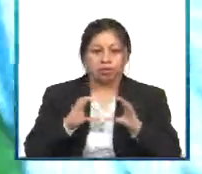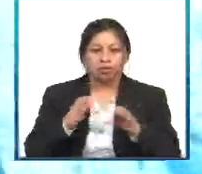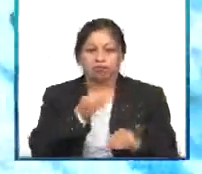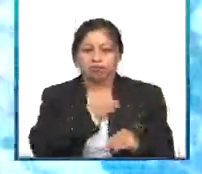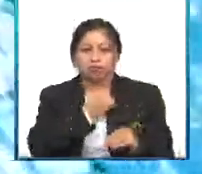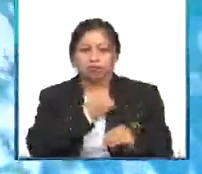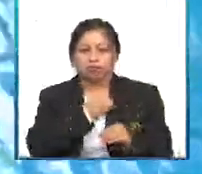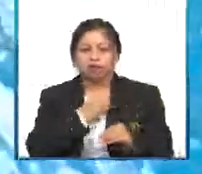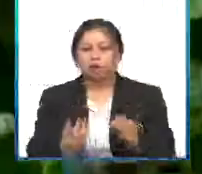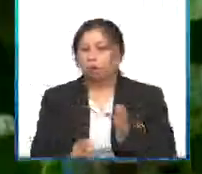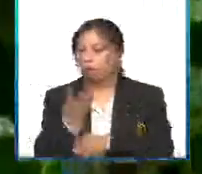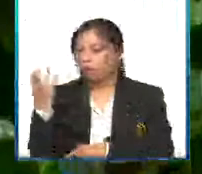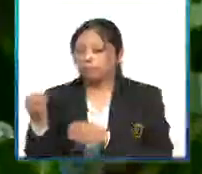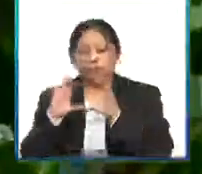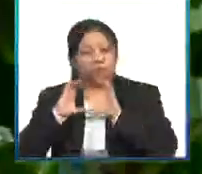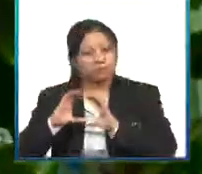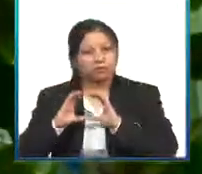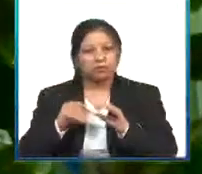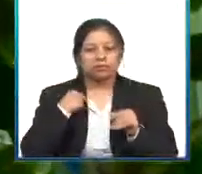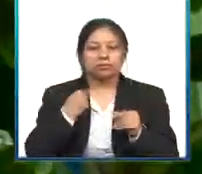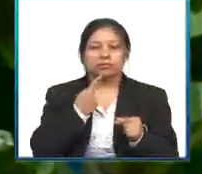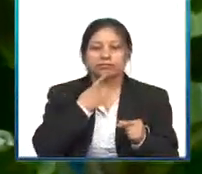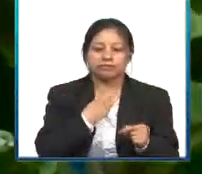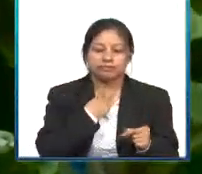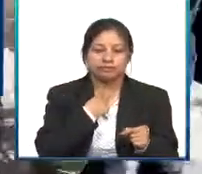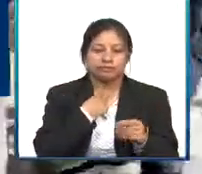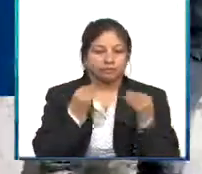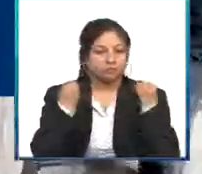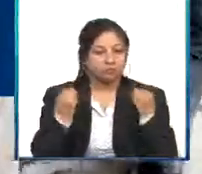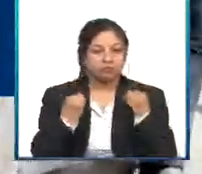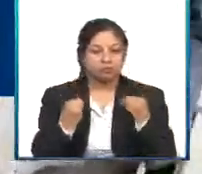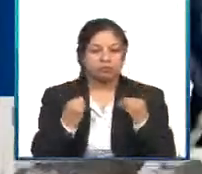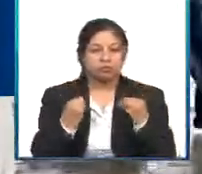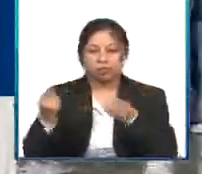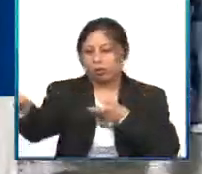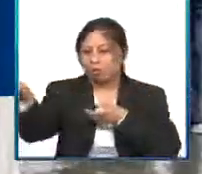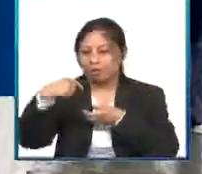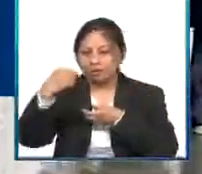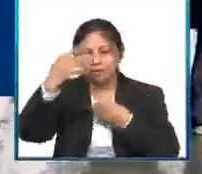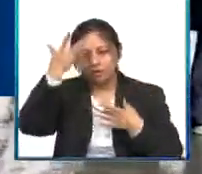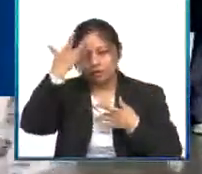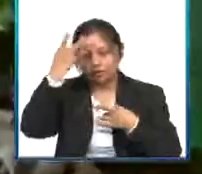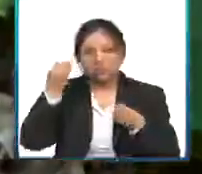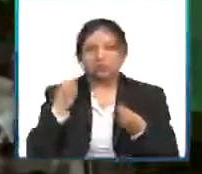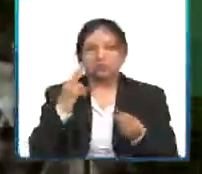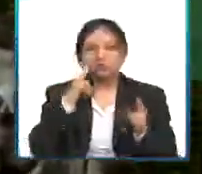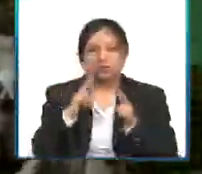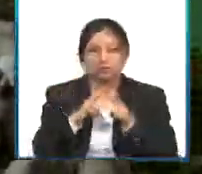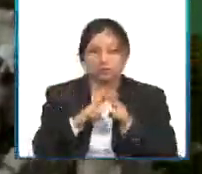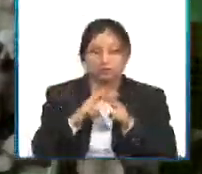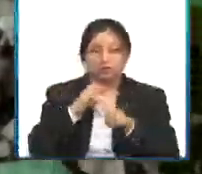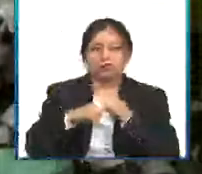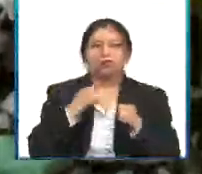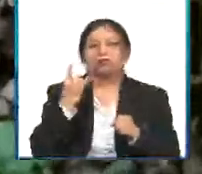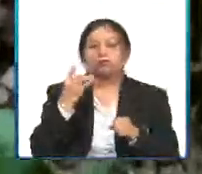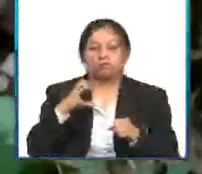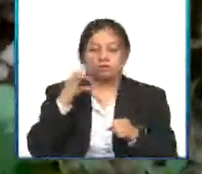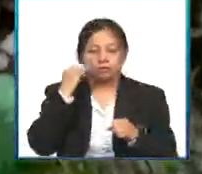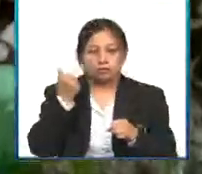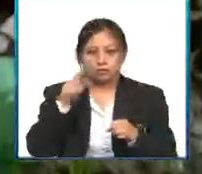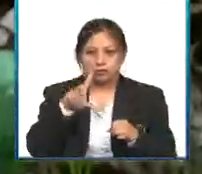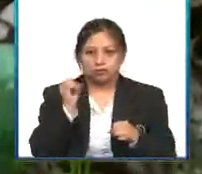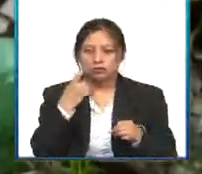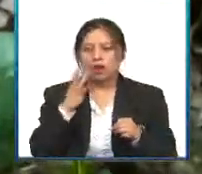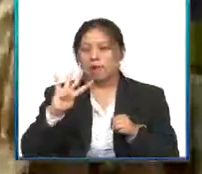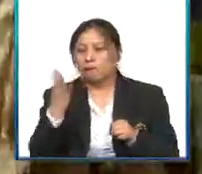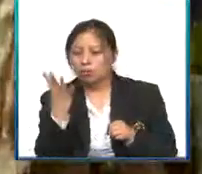requieren estos cultivos, fundamentalmente por una amenaza grave, que es un hongo conocido como el Fusarium raza 4